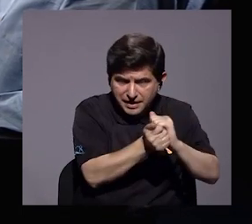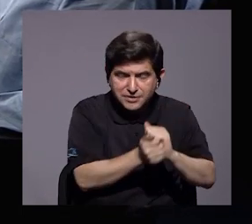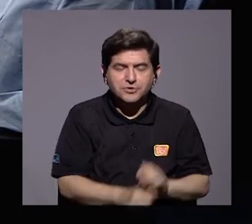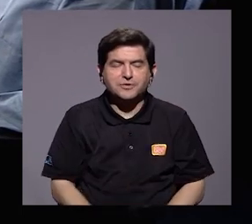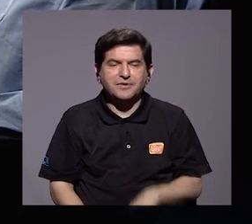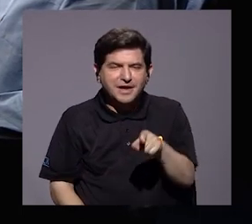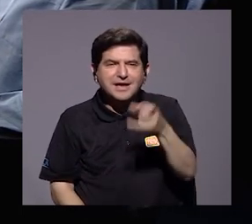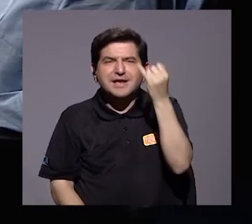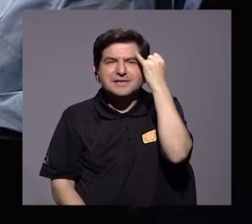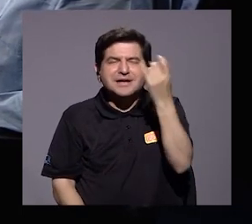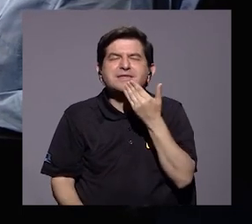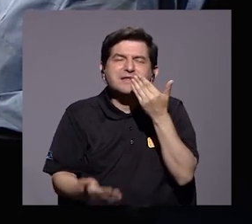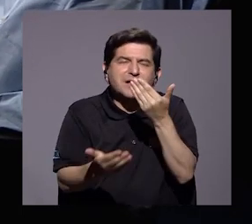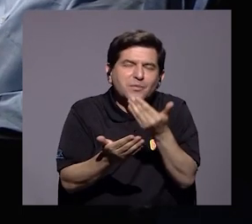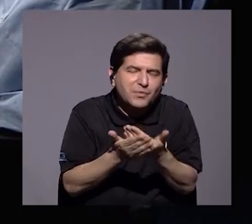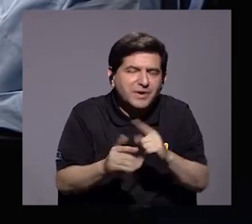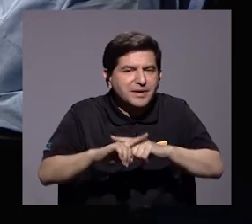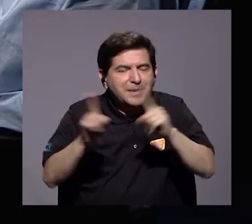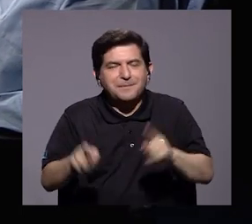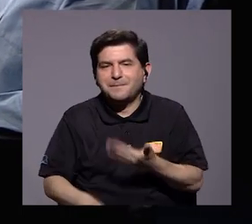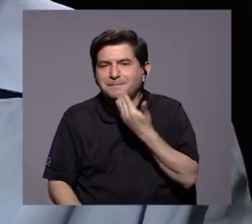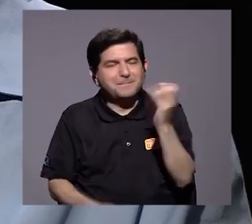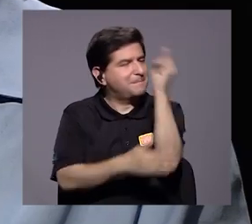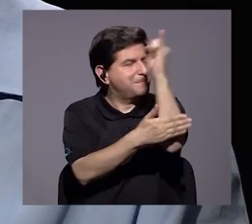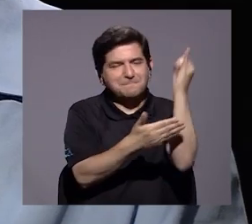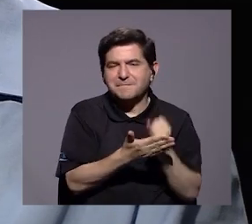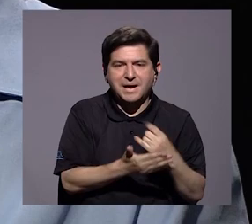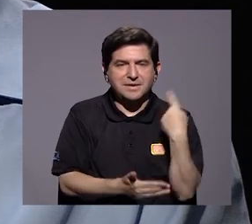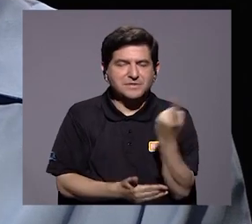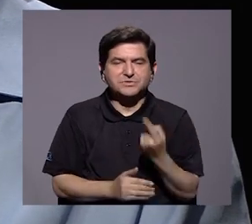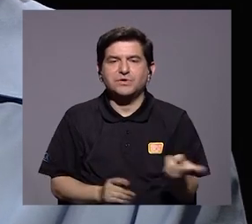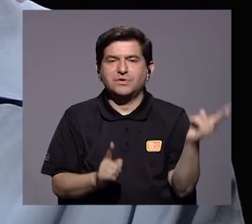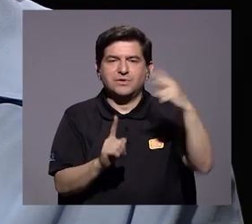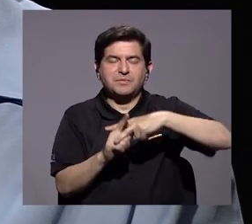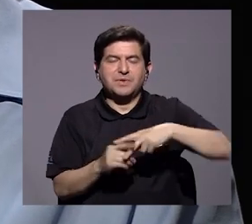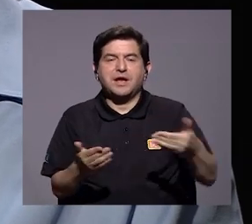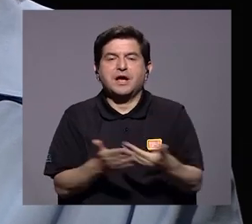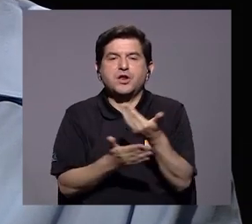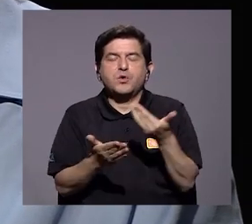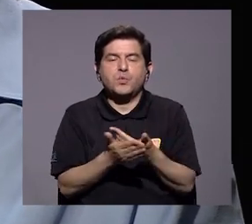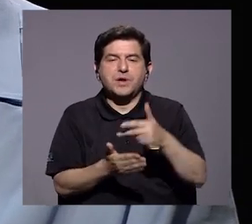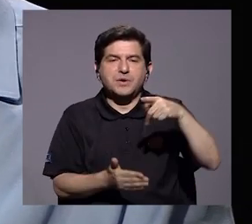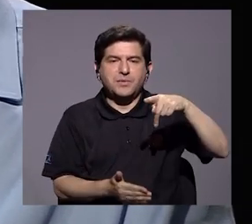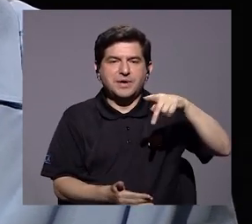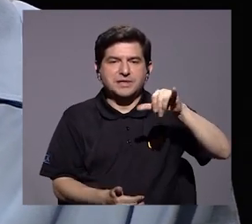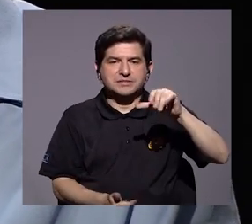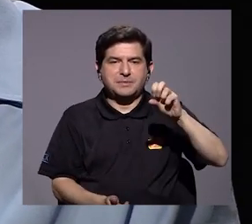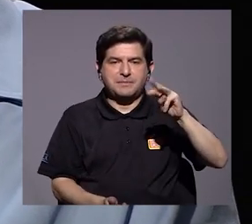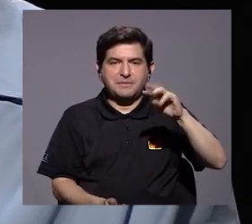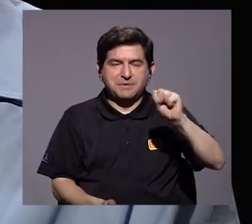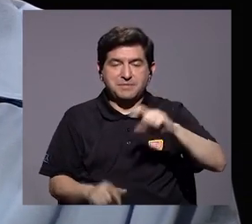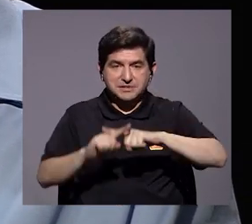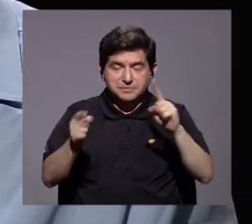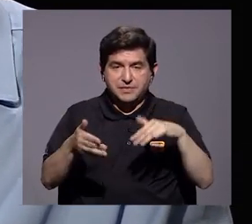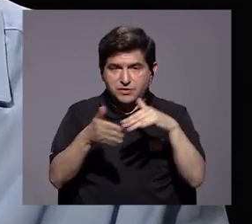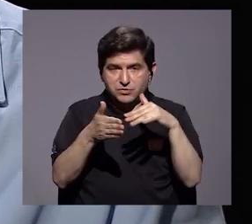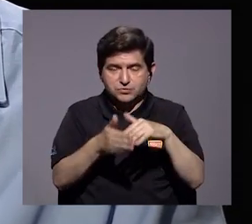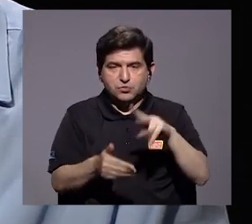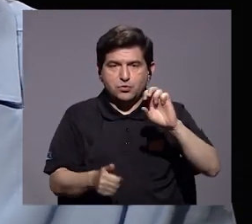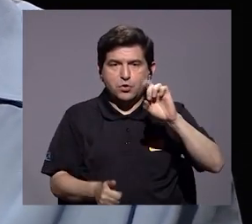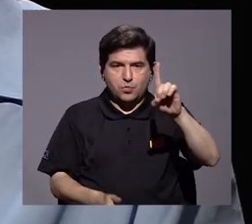bien intencionada muy mal diseñada porque sólo aplica para nuevas pilas pero según un estudio de la uned hay